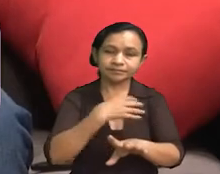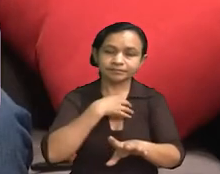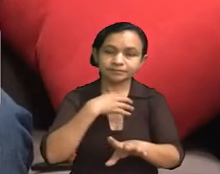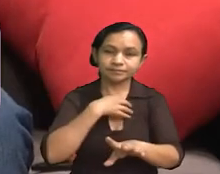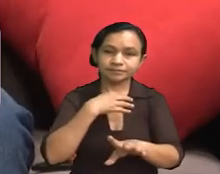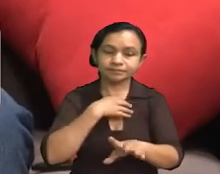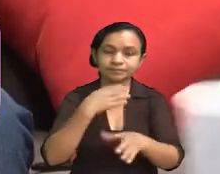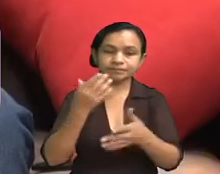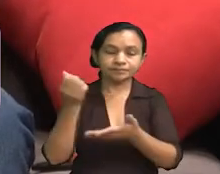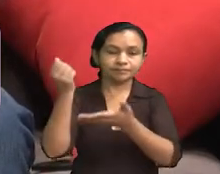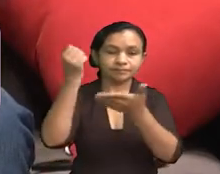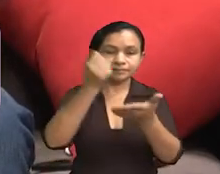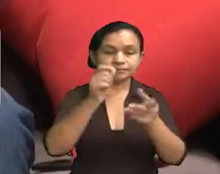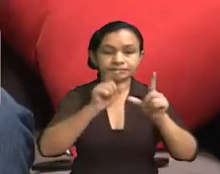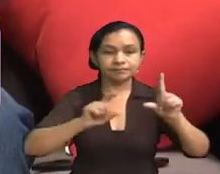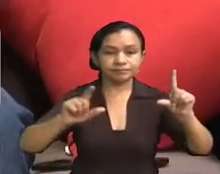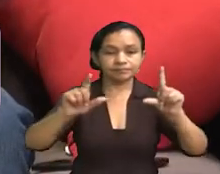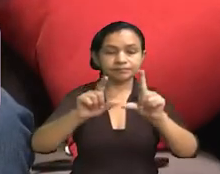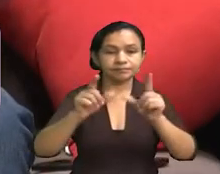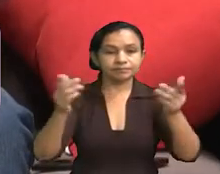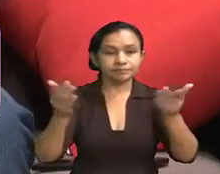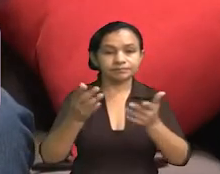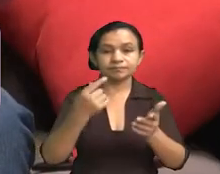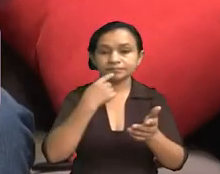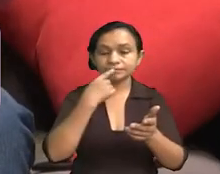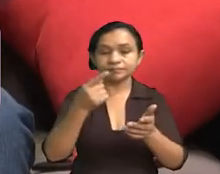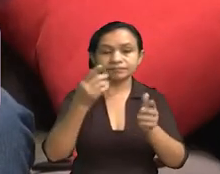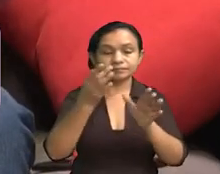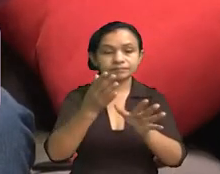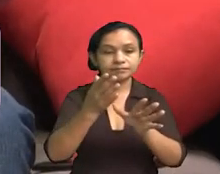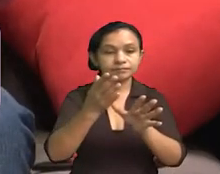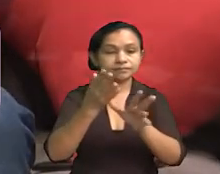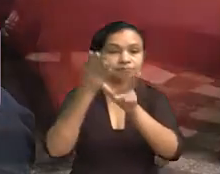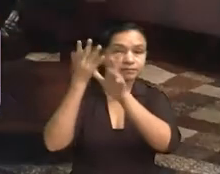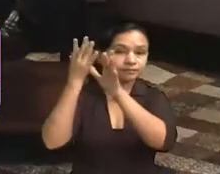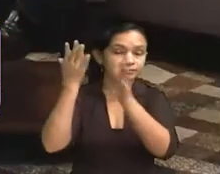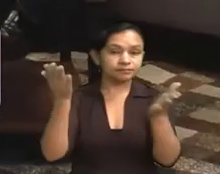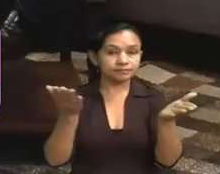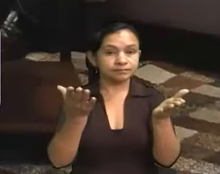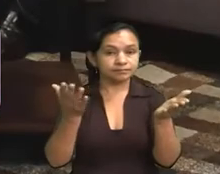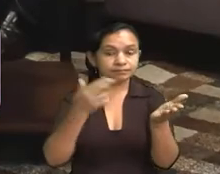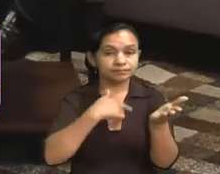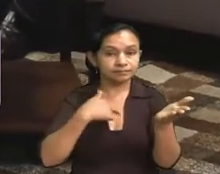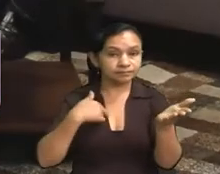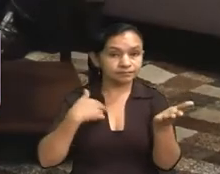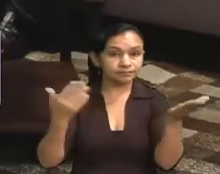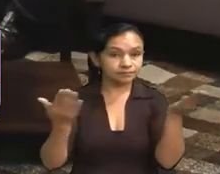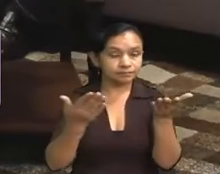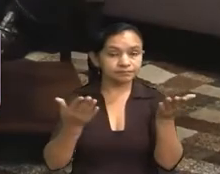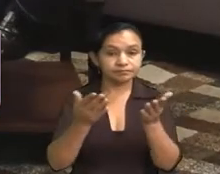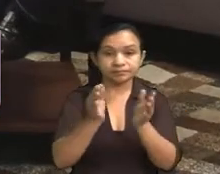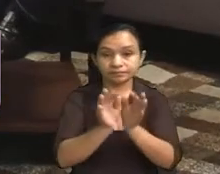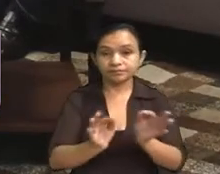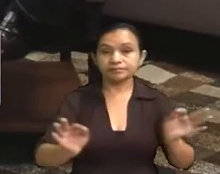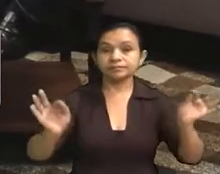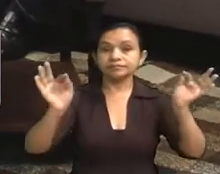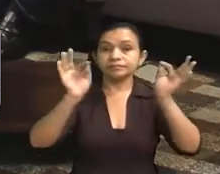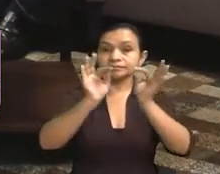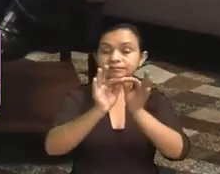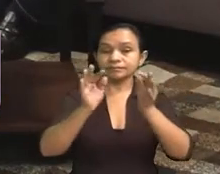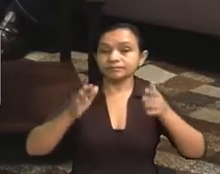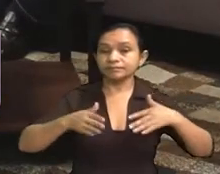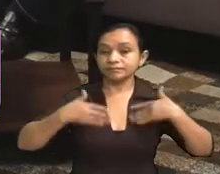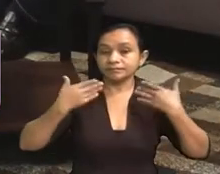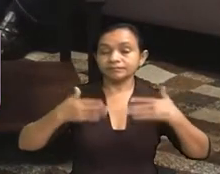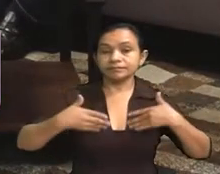uno llega a un lugar, una comunidad, pues usted mencionaba San Juan del Sur, pues vaya, Es interesante, importantísimo, la alegría,